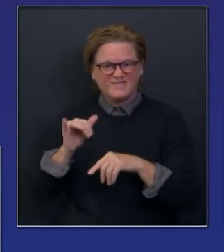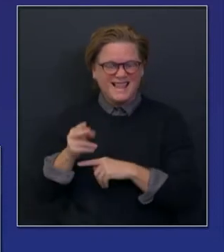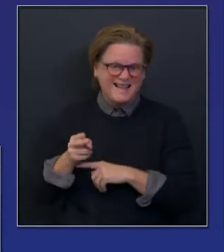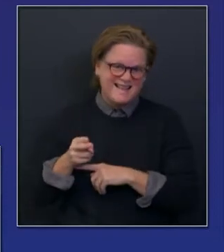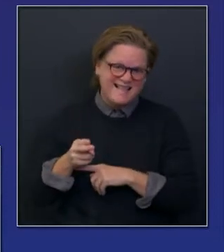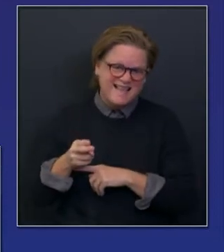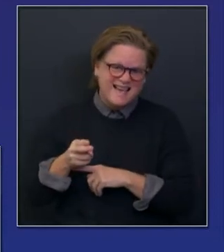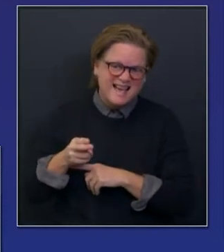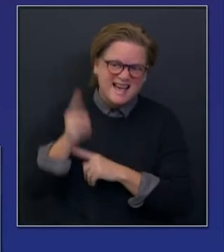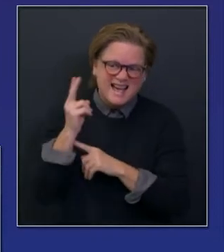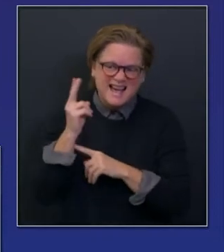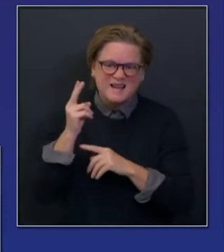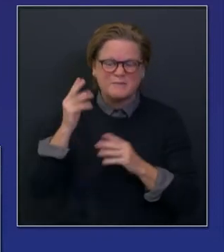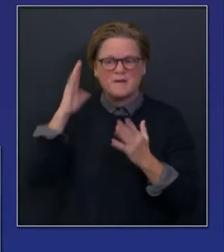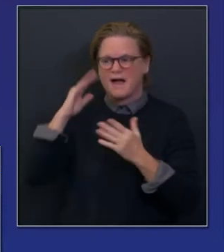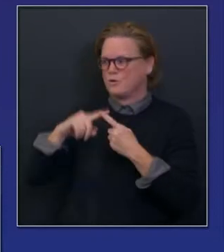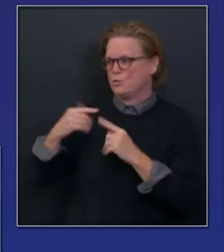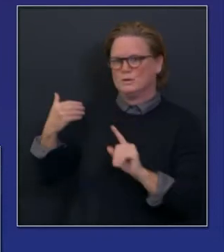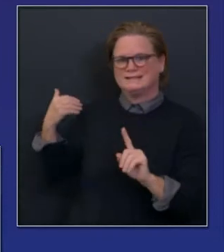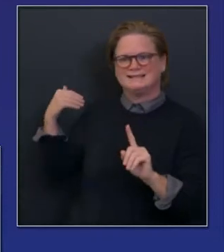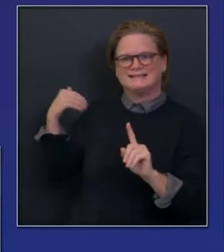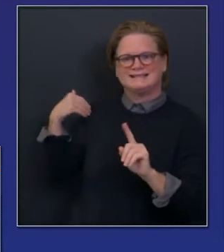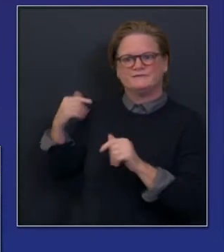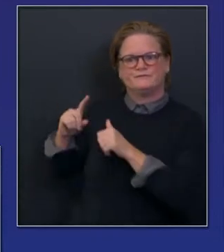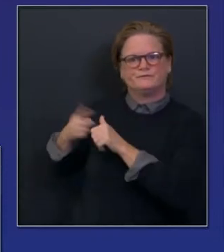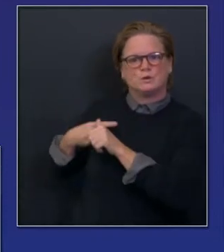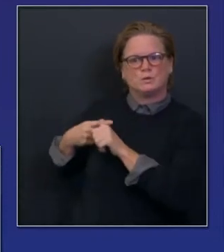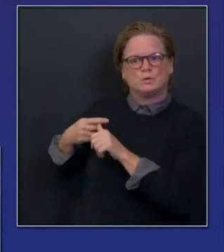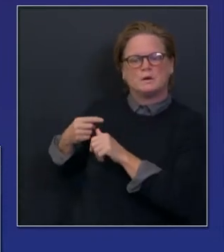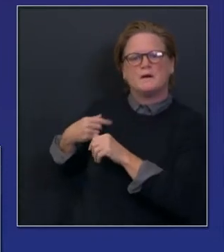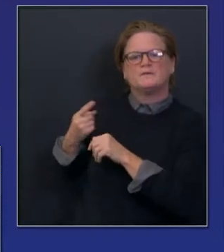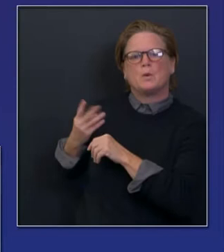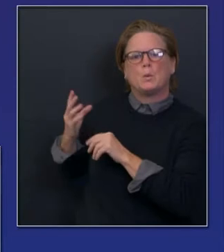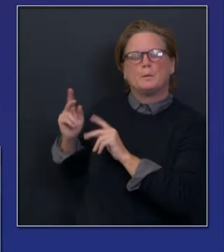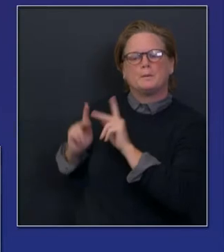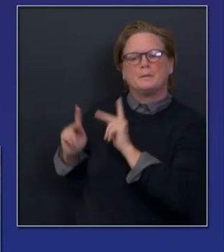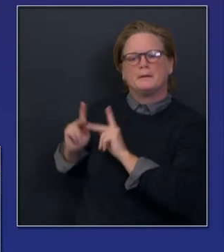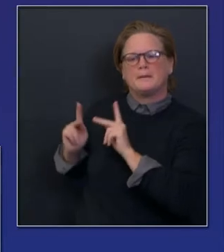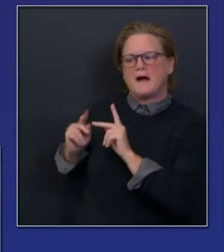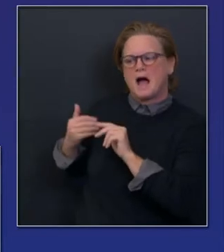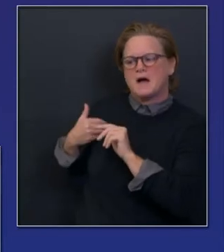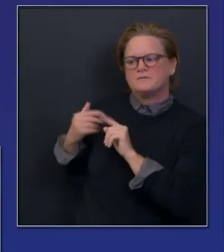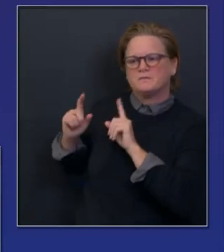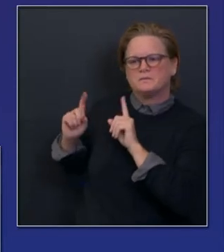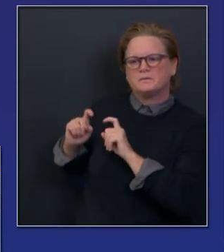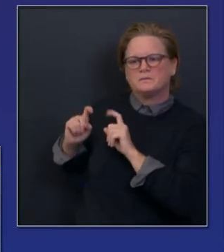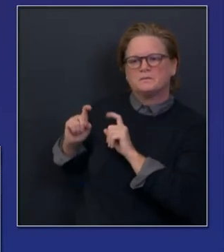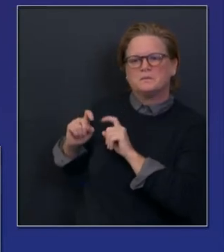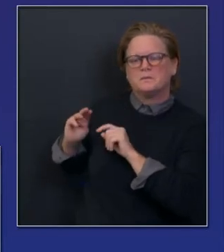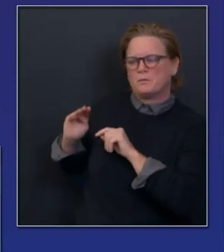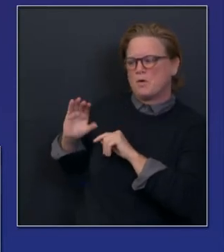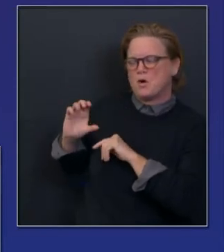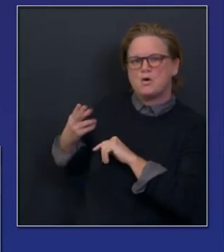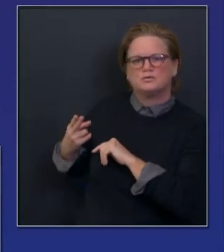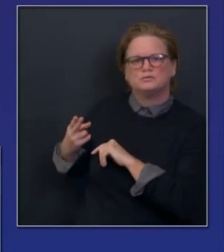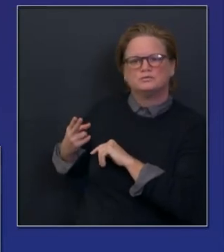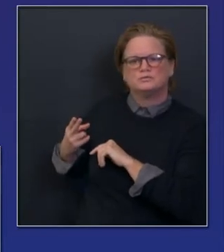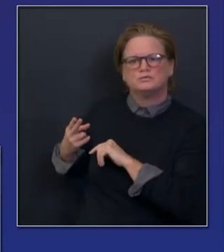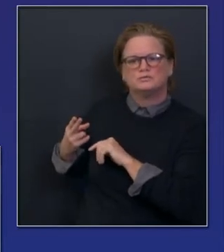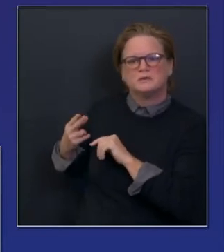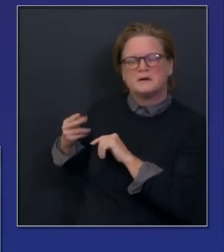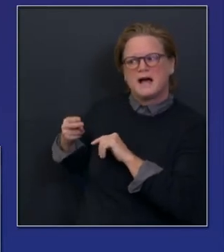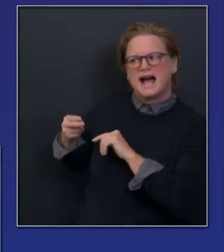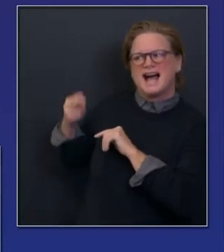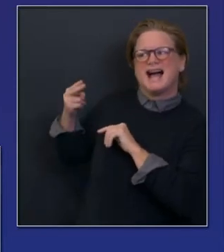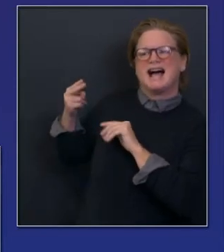las primeras semanas de esta pandemia, cuando había pocas pruebas y no sabíamos que se